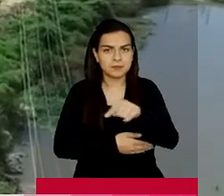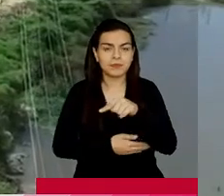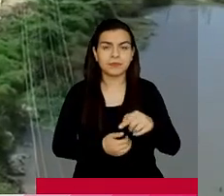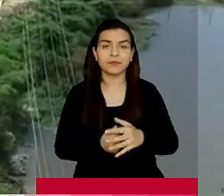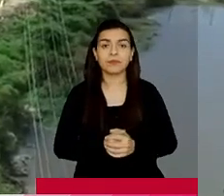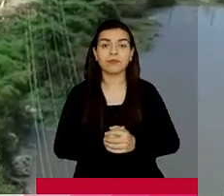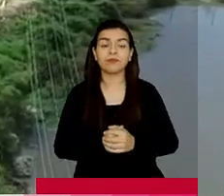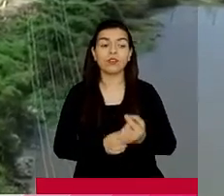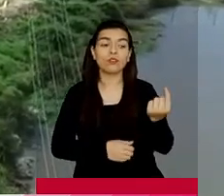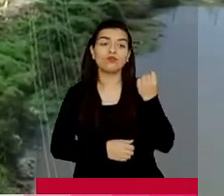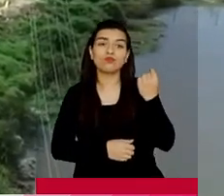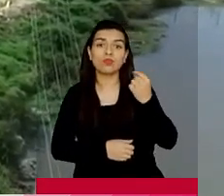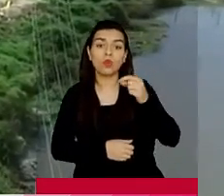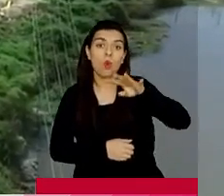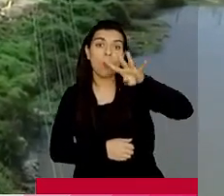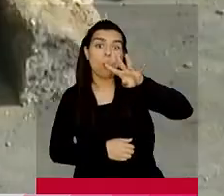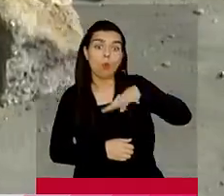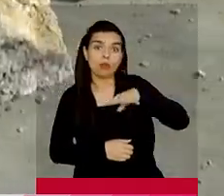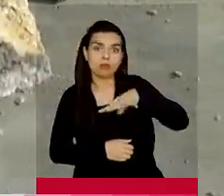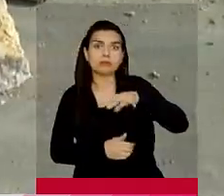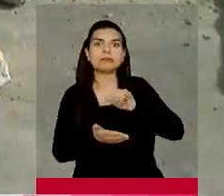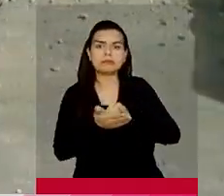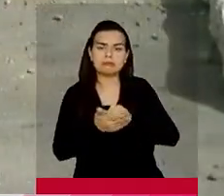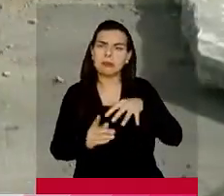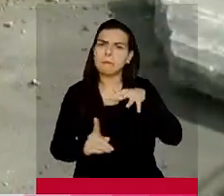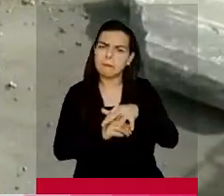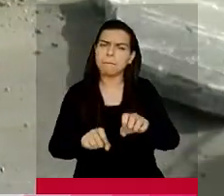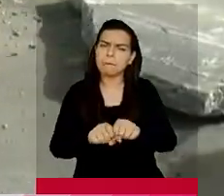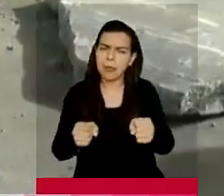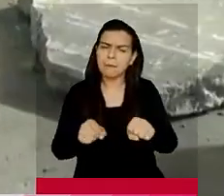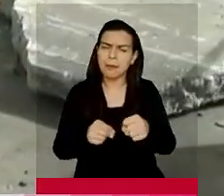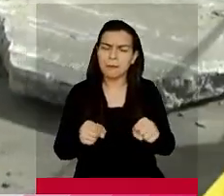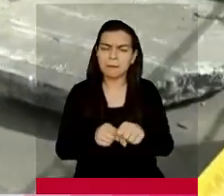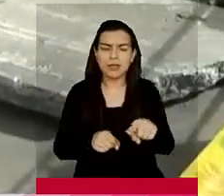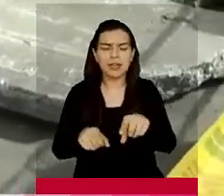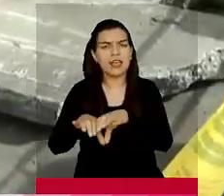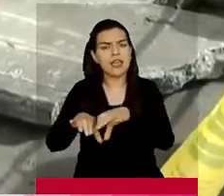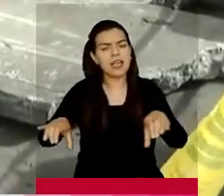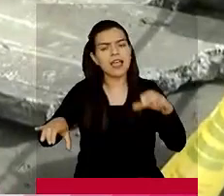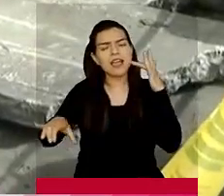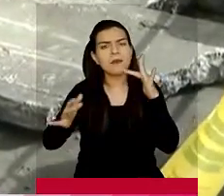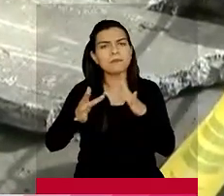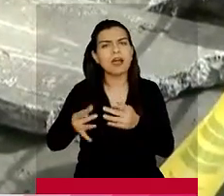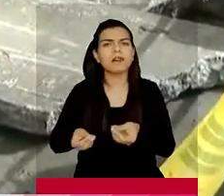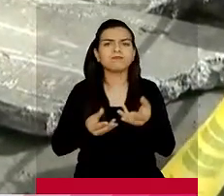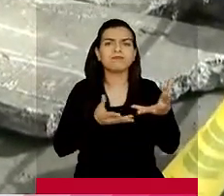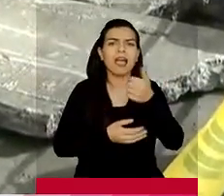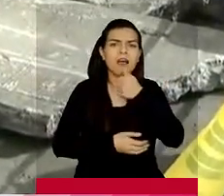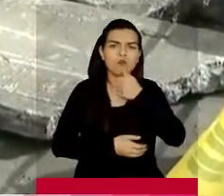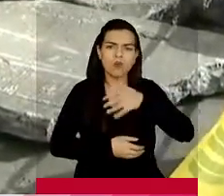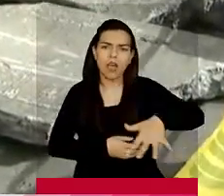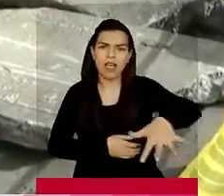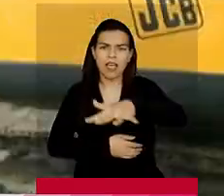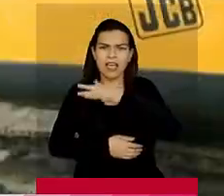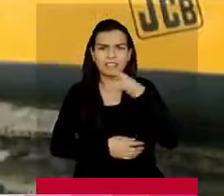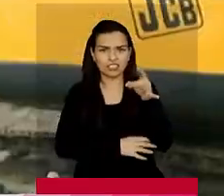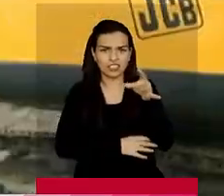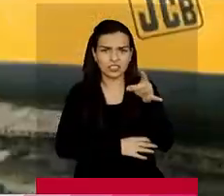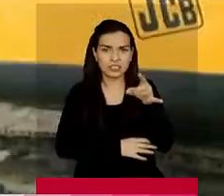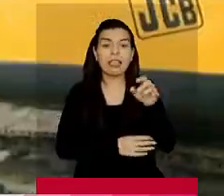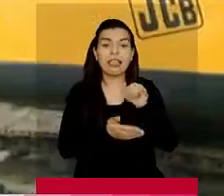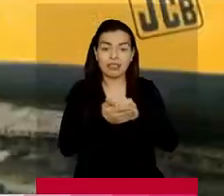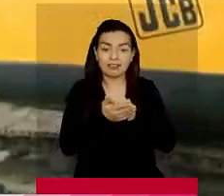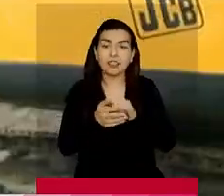ya son 3 los daños en el tubo que suministra agua al municipio de Chía y en el mismo punto de la cuenca norte del río Bogotá. El